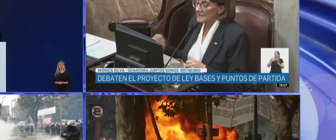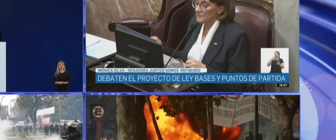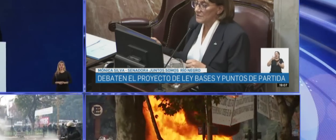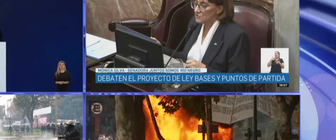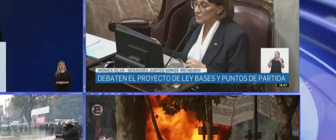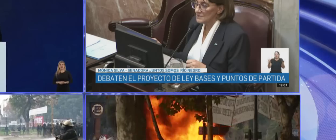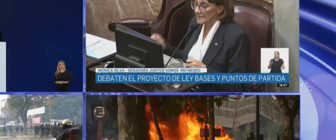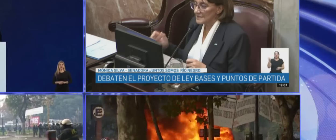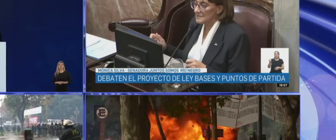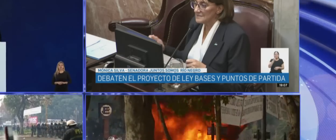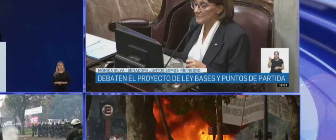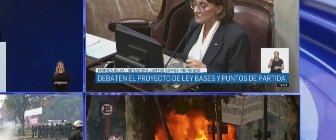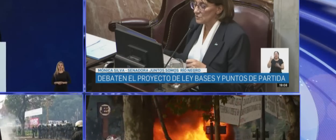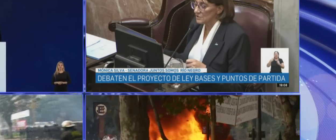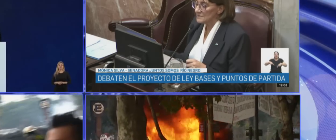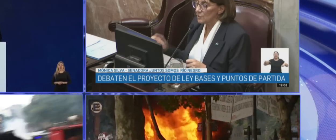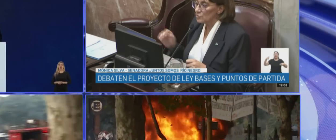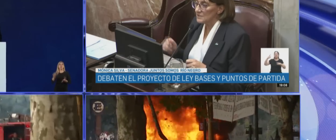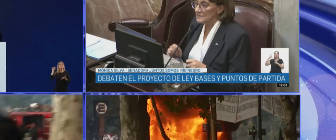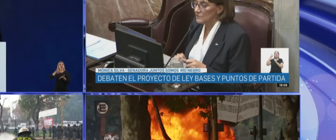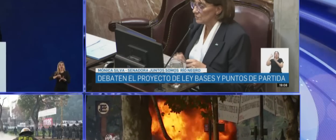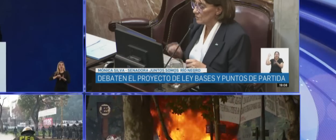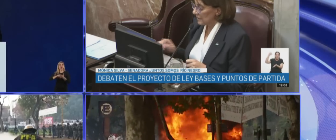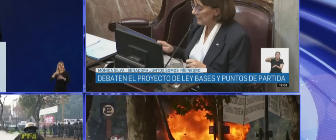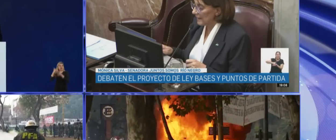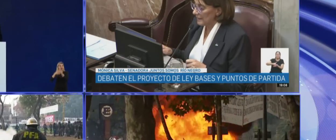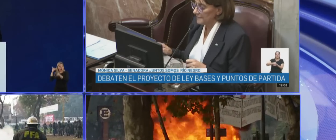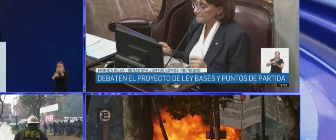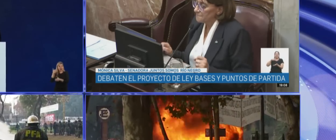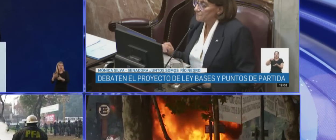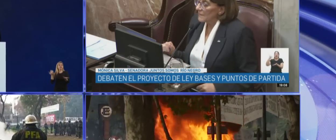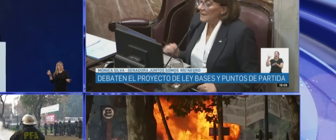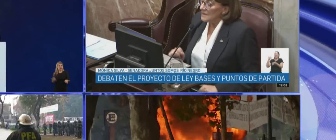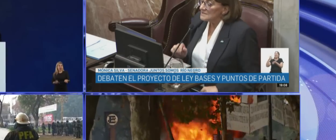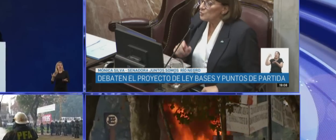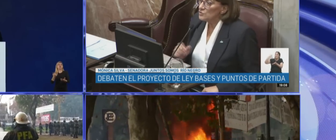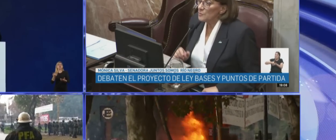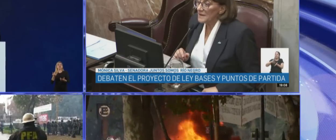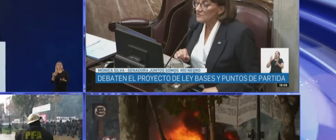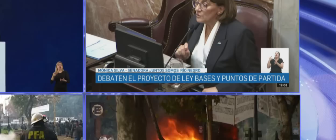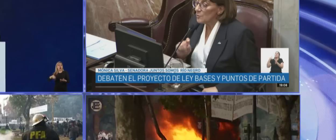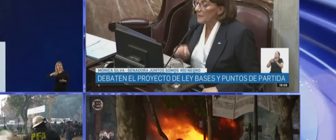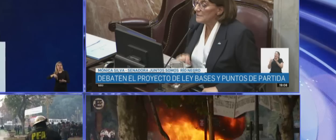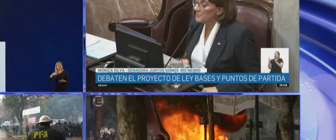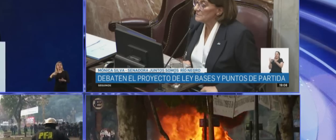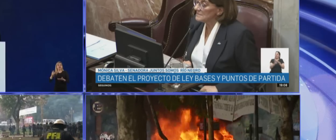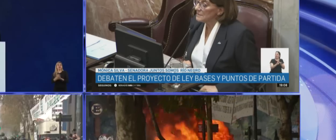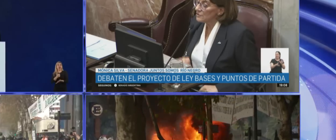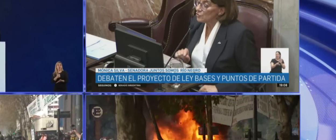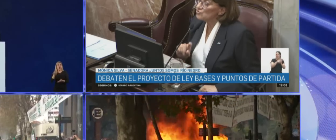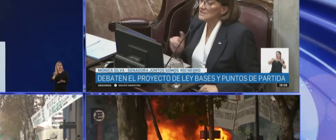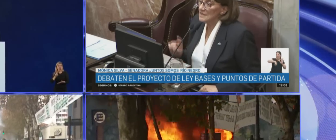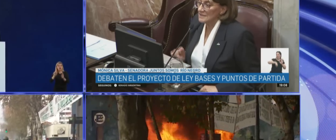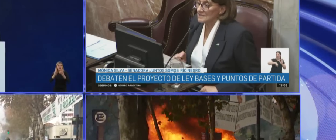Mientras los países desarrollados se vuelven pesados en regulaciones y en imposiciones injustificadas, nosotros quitamos las regulaciones que desde